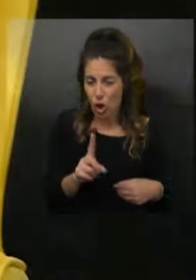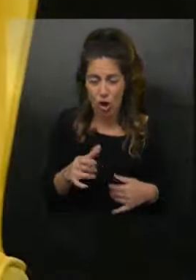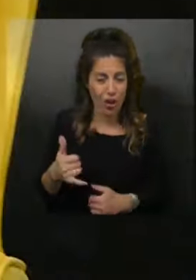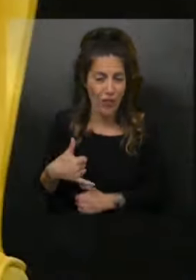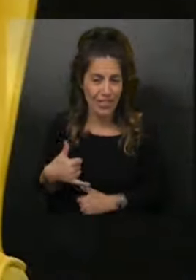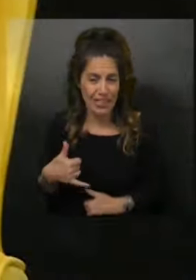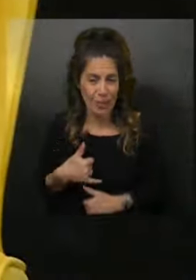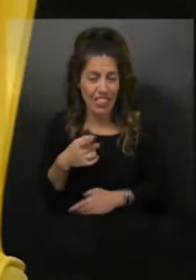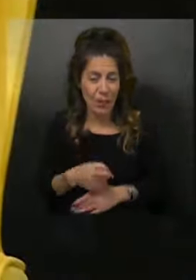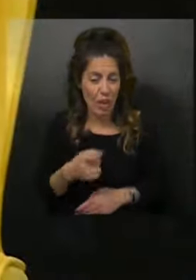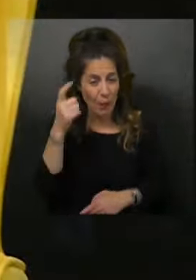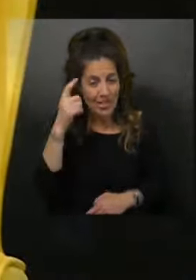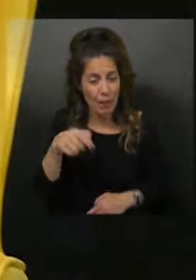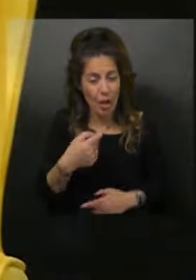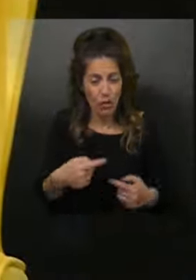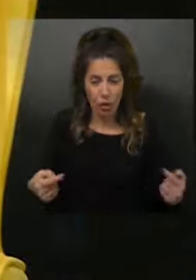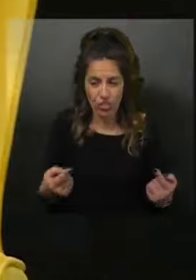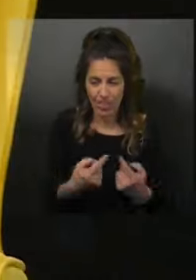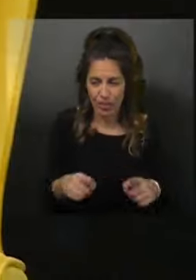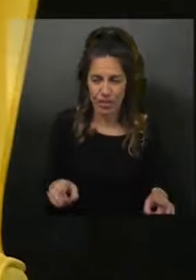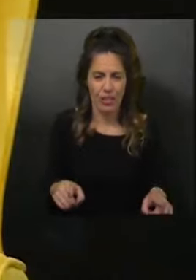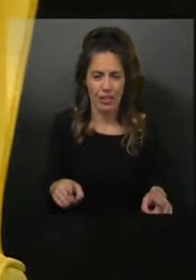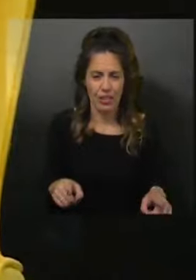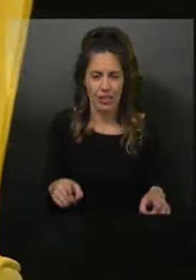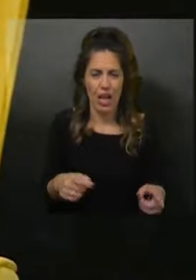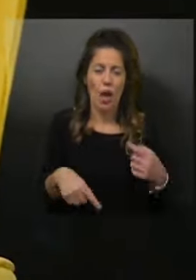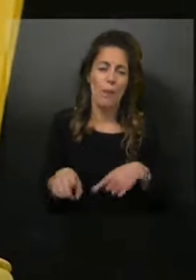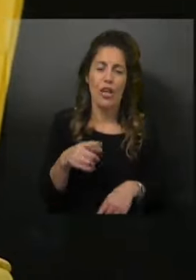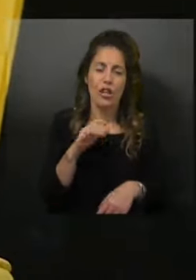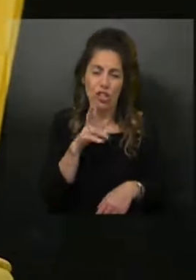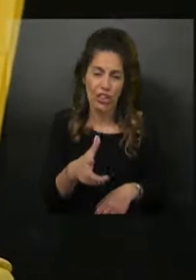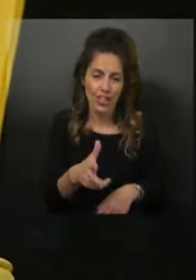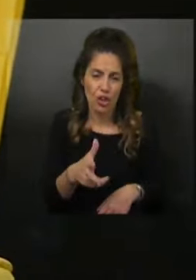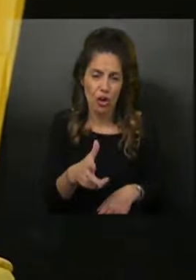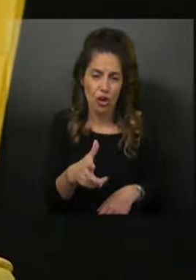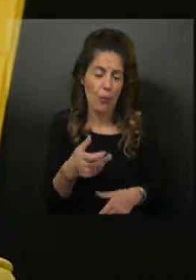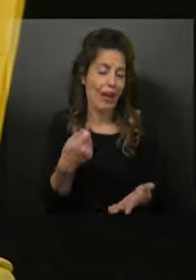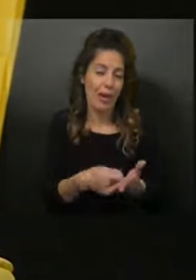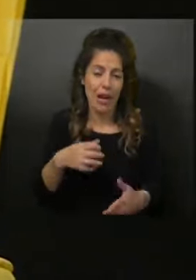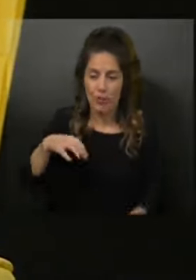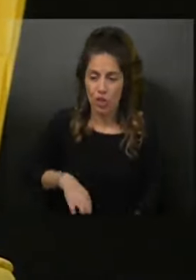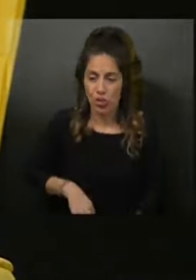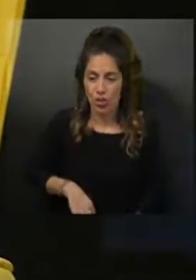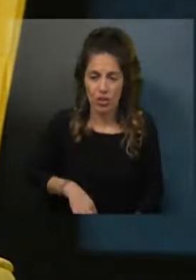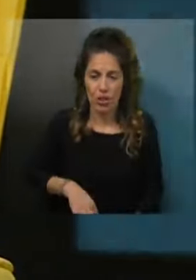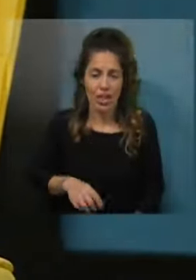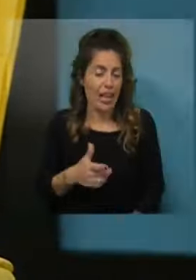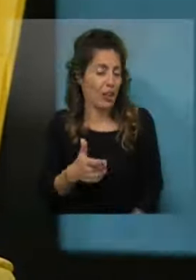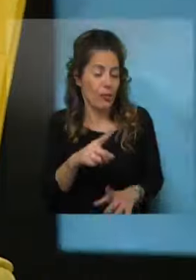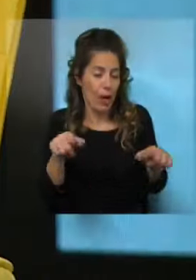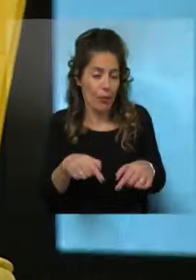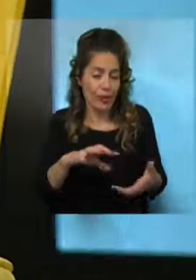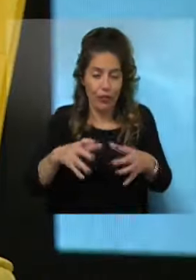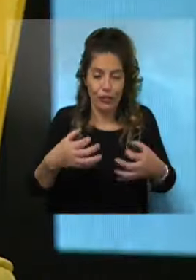armadas las deberíamos pensar para otra cosa pero es esto que yo te digo claro una vez que le pagamos el sueldo y que no tenemos una hipótesis de